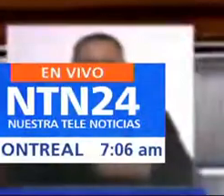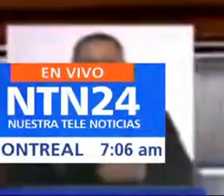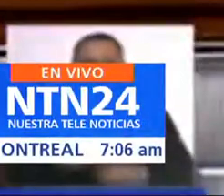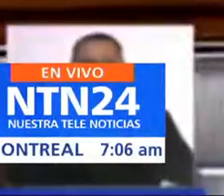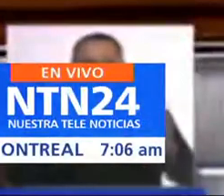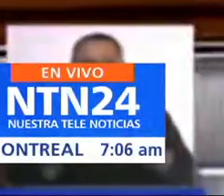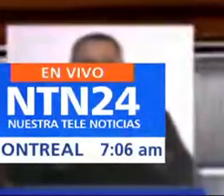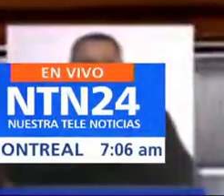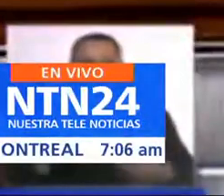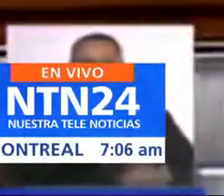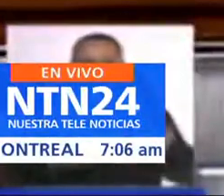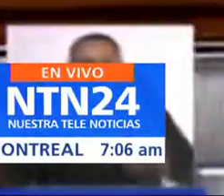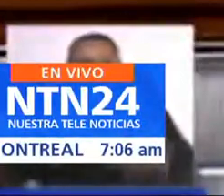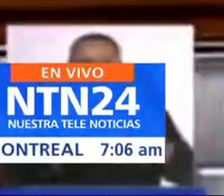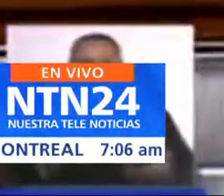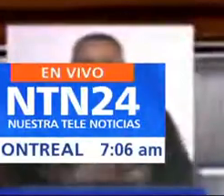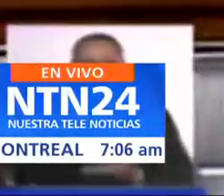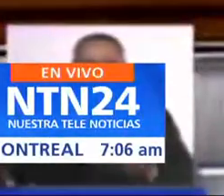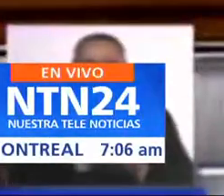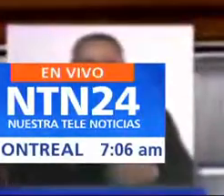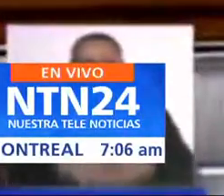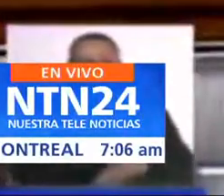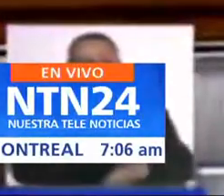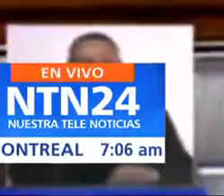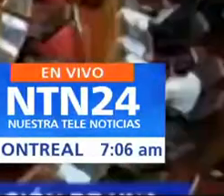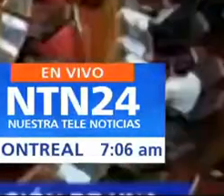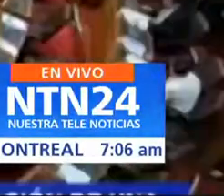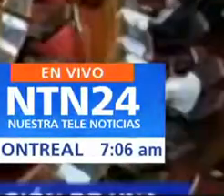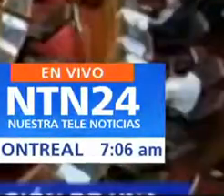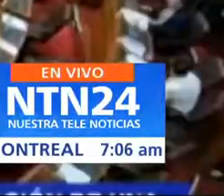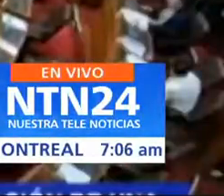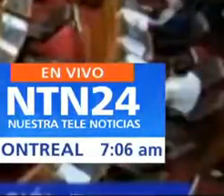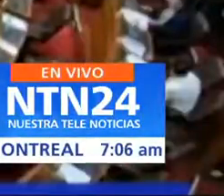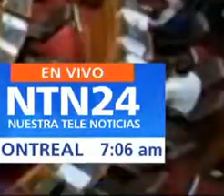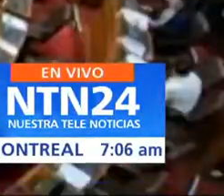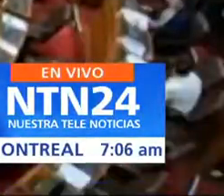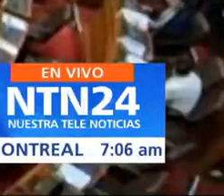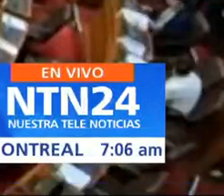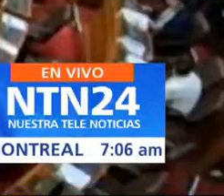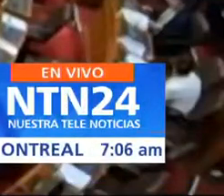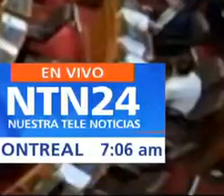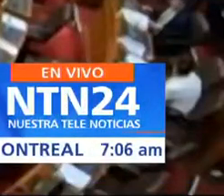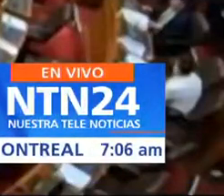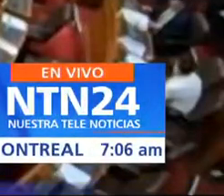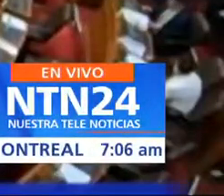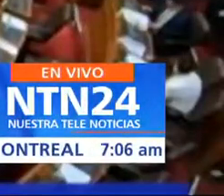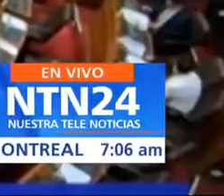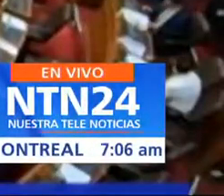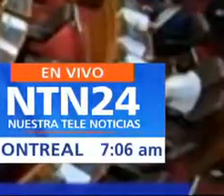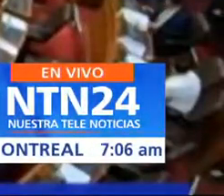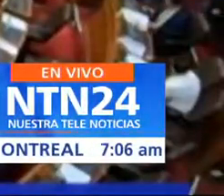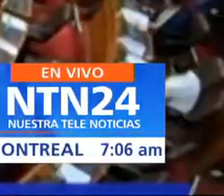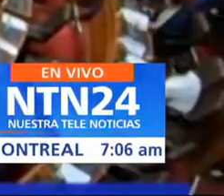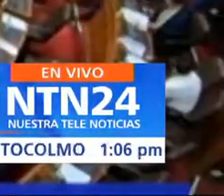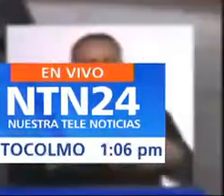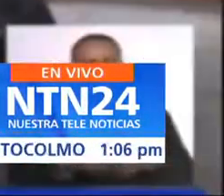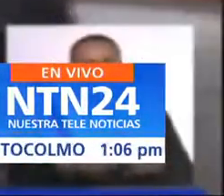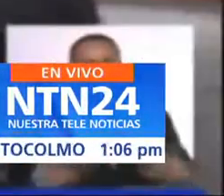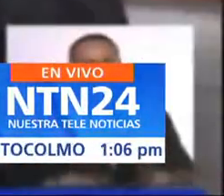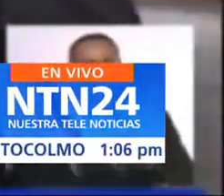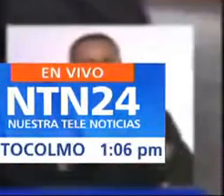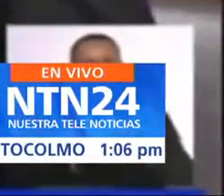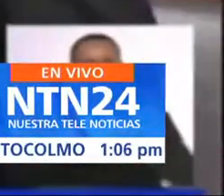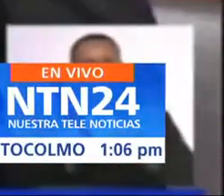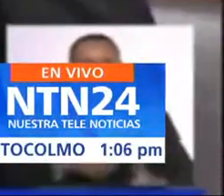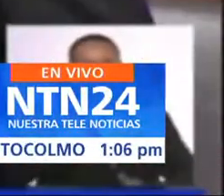el dictamen en minoría sobre adelantos de los comicios para julio y referéndum para una asamblea constituyente suscrito por